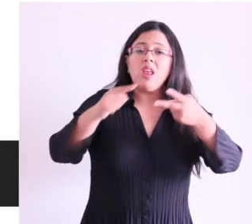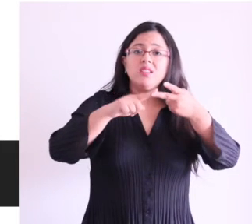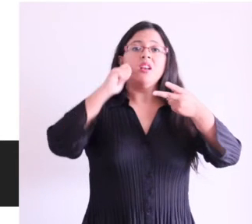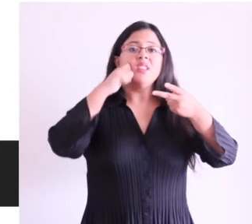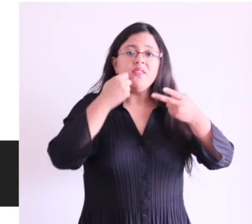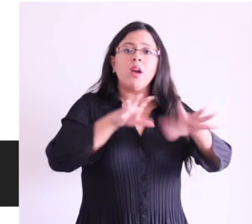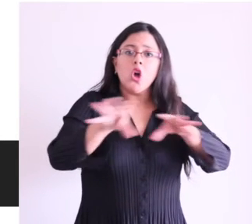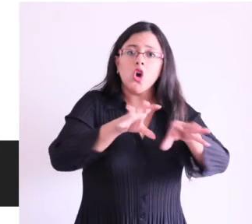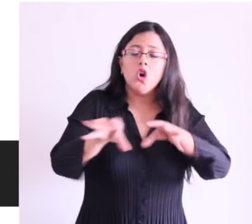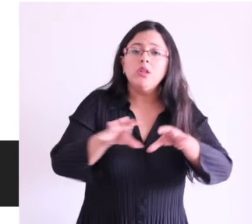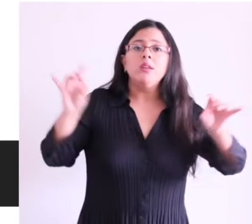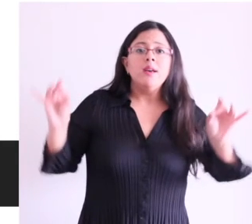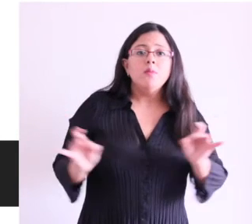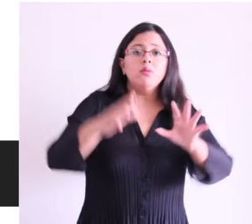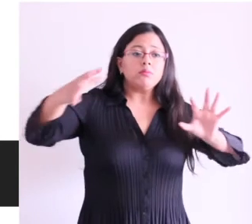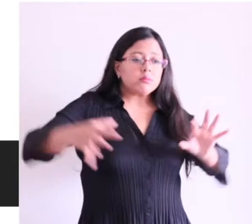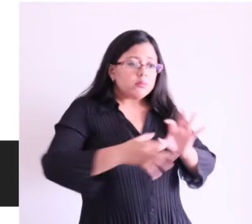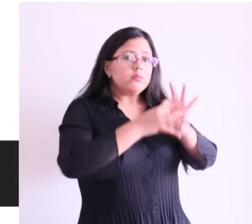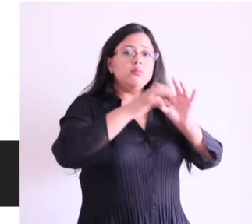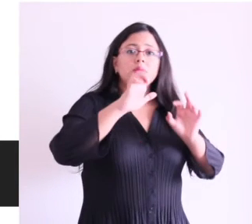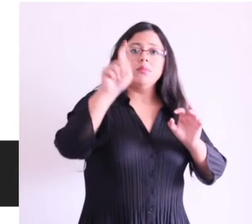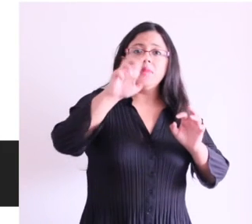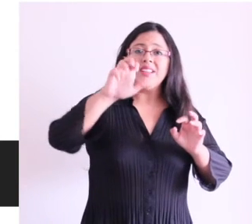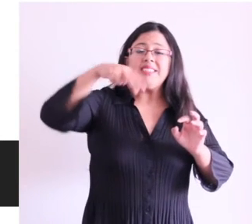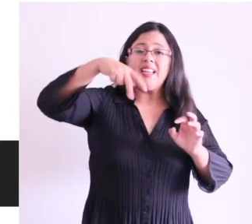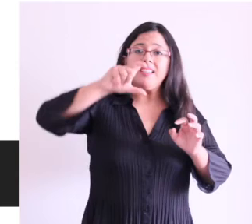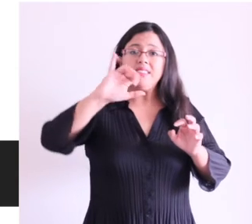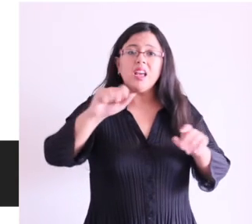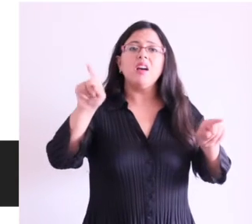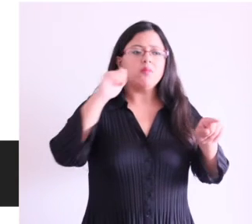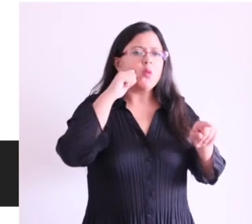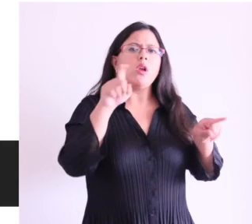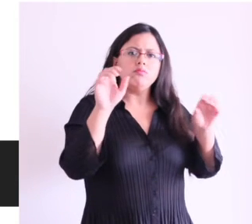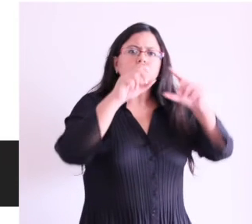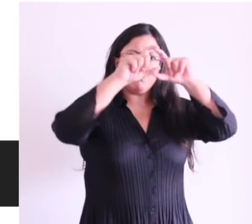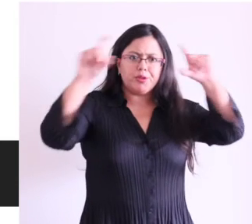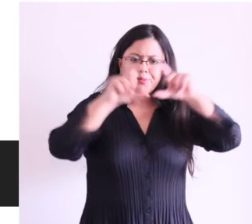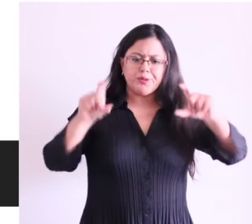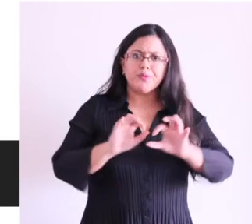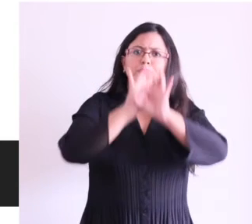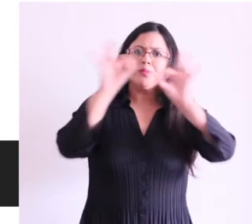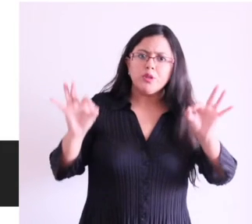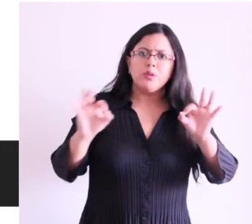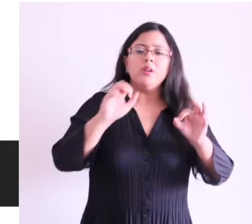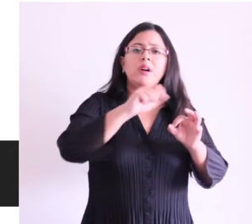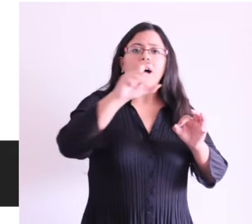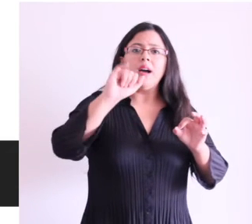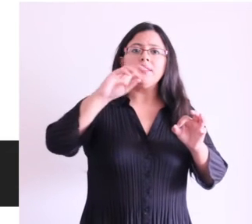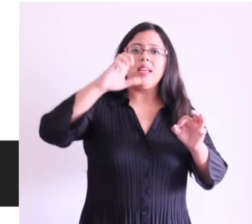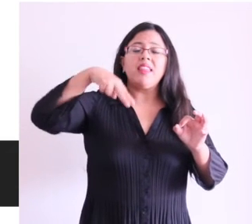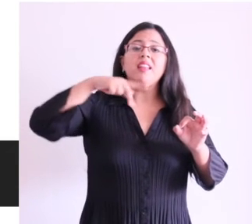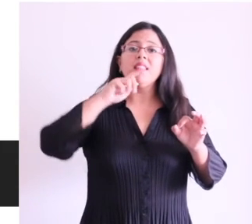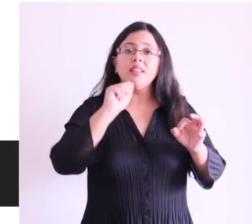naturaleza, son elementos que, no siendo de la esencia, le pertenecen sin necesidad de una cláusula especial. accidentales son